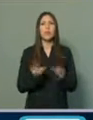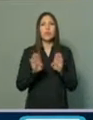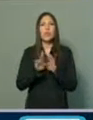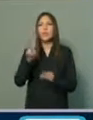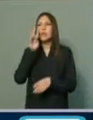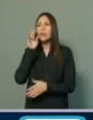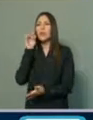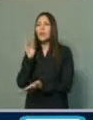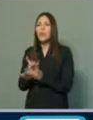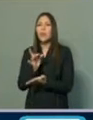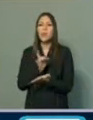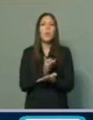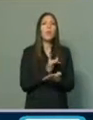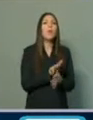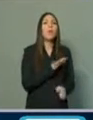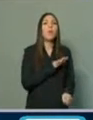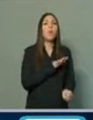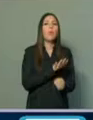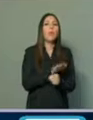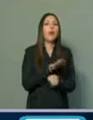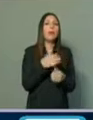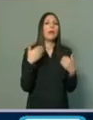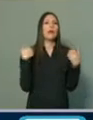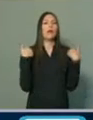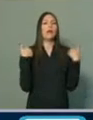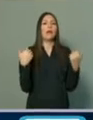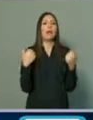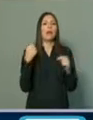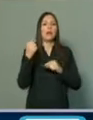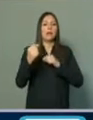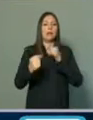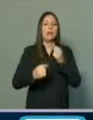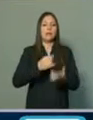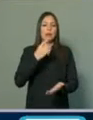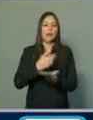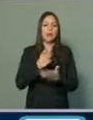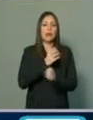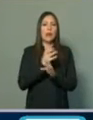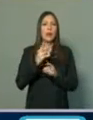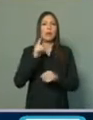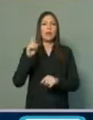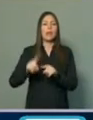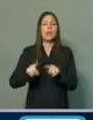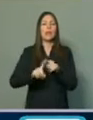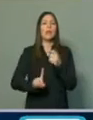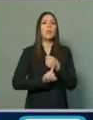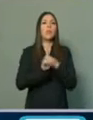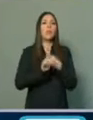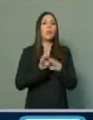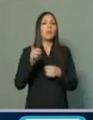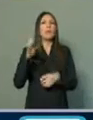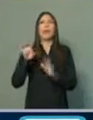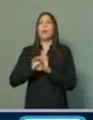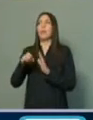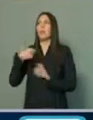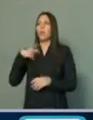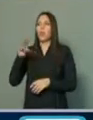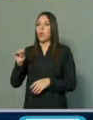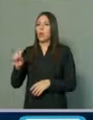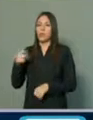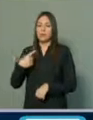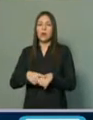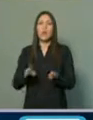o qué focos tengo que identificar como para ir y empezar a descartar cosas? Sí, bueno, obviamente, cuando empiezo con